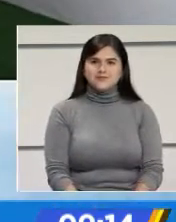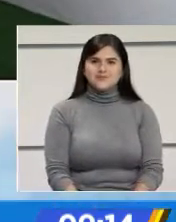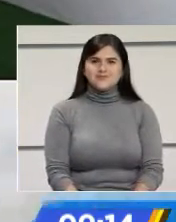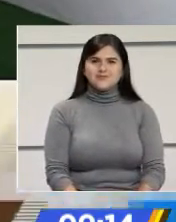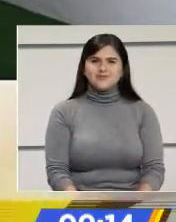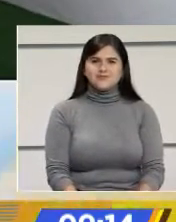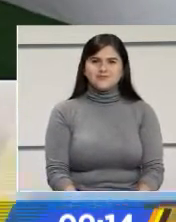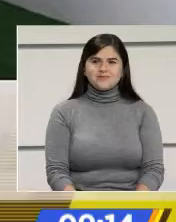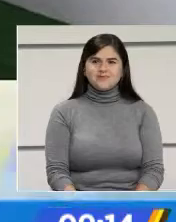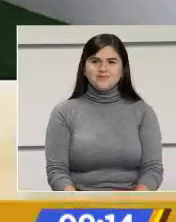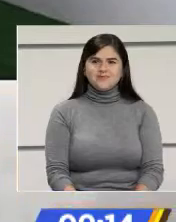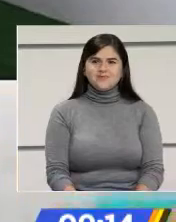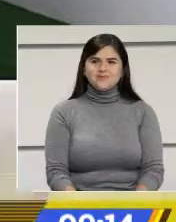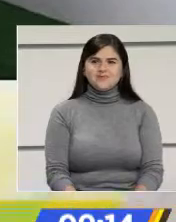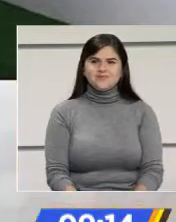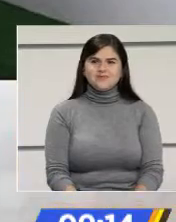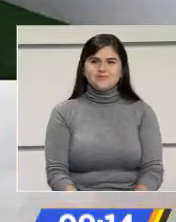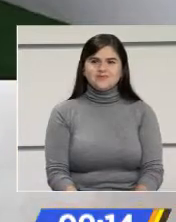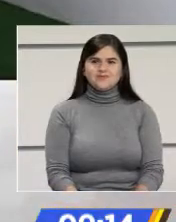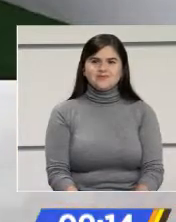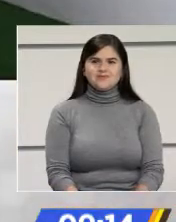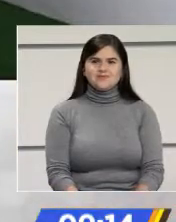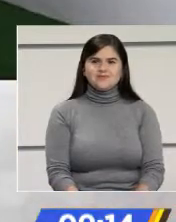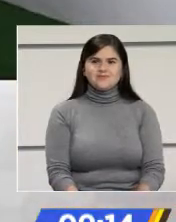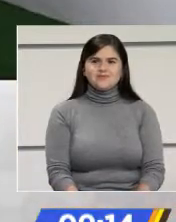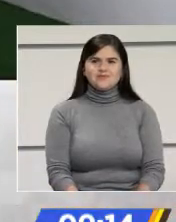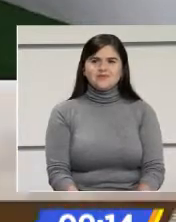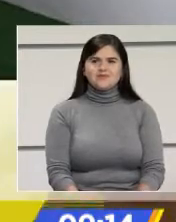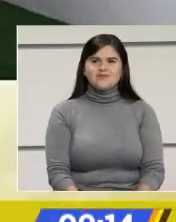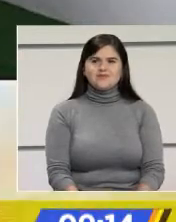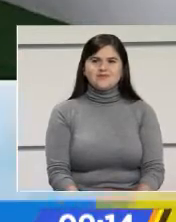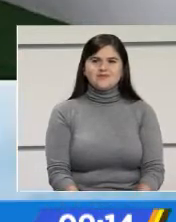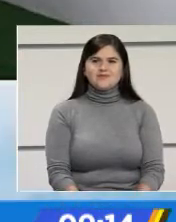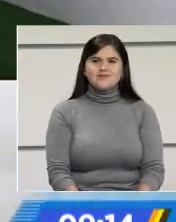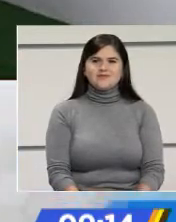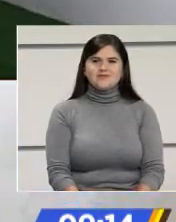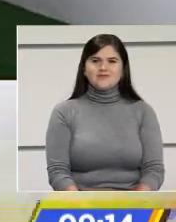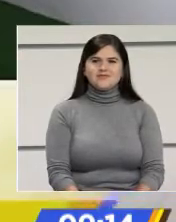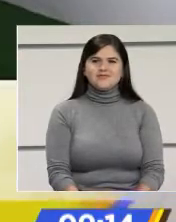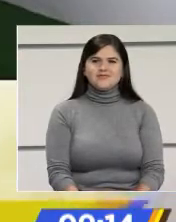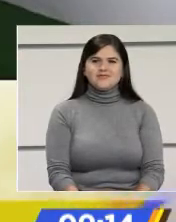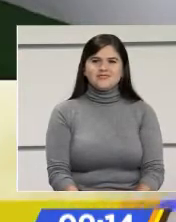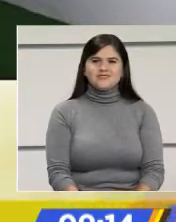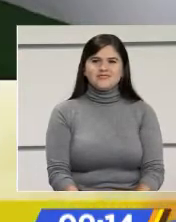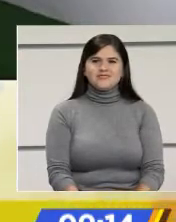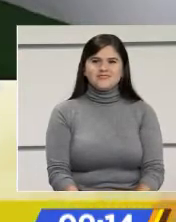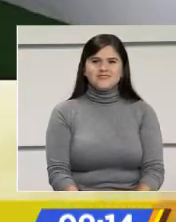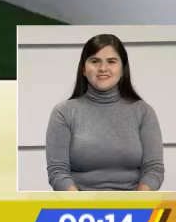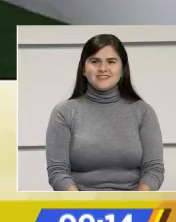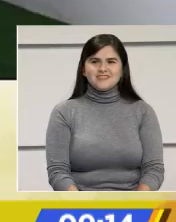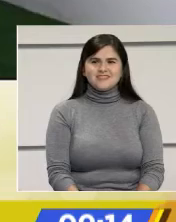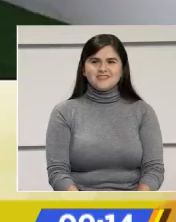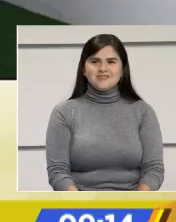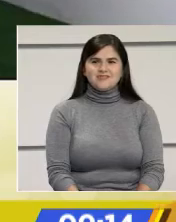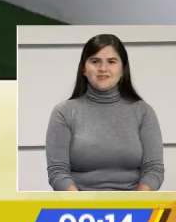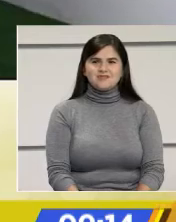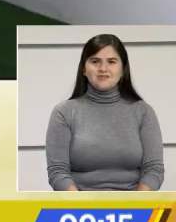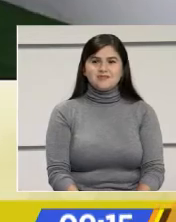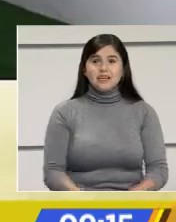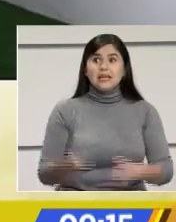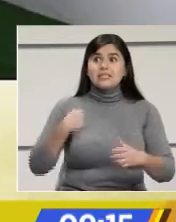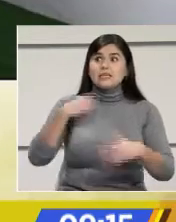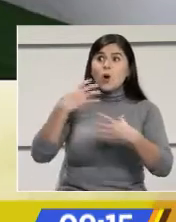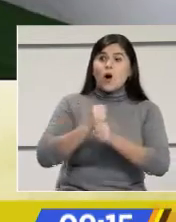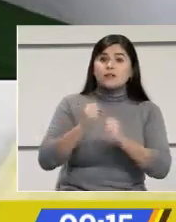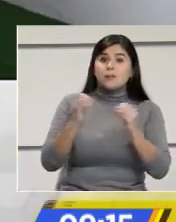mío. Es así. Demi, si lo hacemos, si lo hacemos más grande. Demi, si lo hacemos más grande con todos los brazos. Así. Véalo, así.